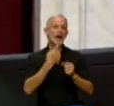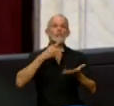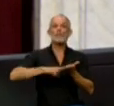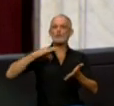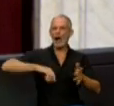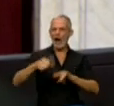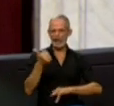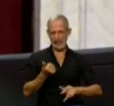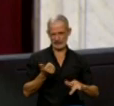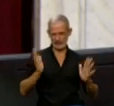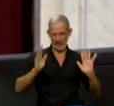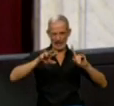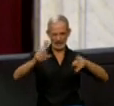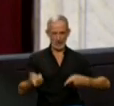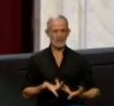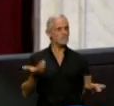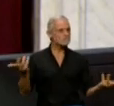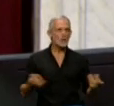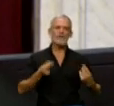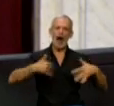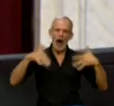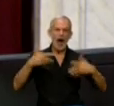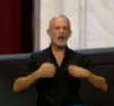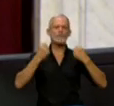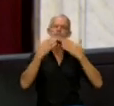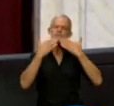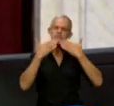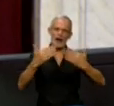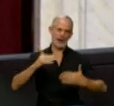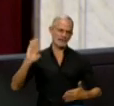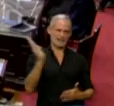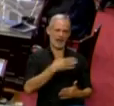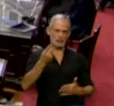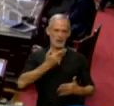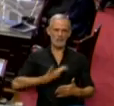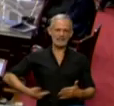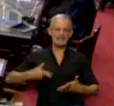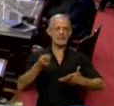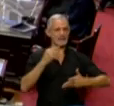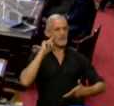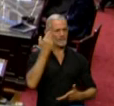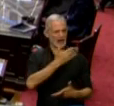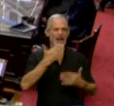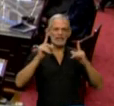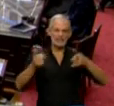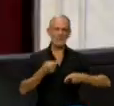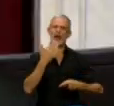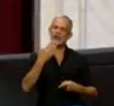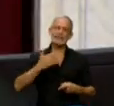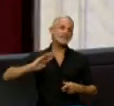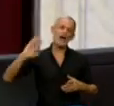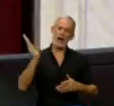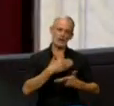impuesto a las ganancias creo que eso vale el agradecimiento del presidente alberto fernández y de cada uno de